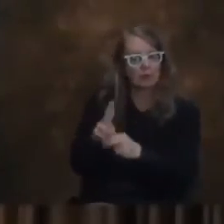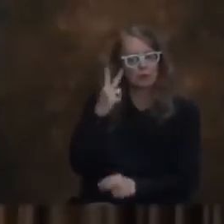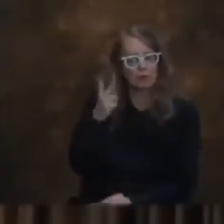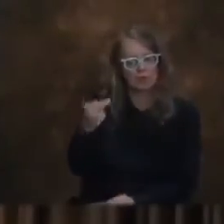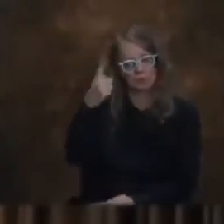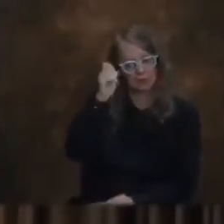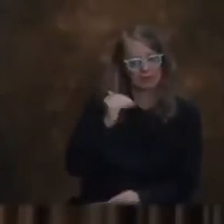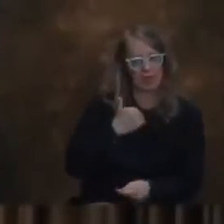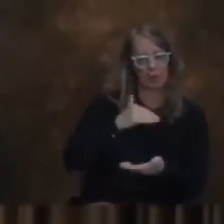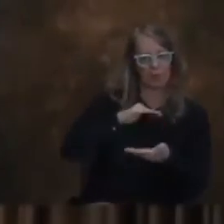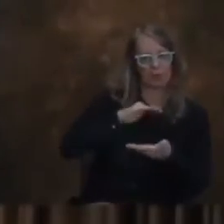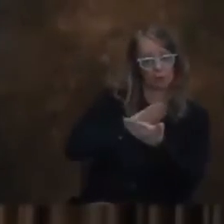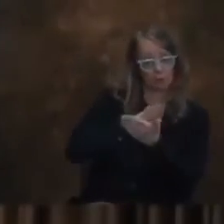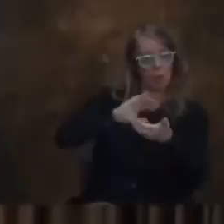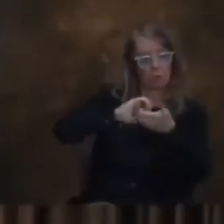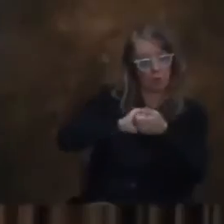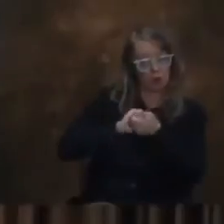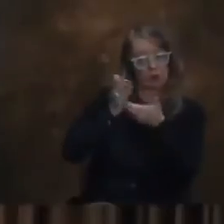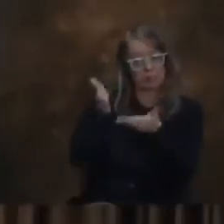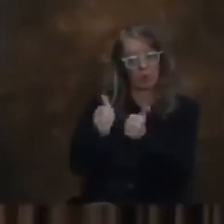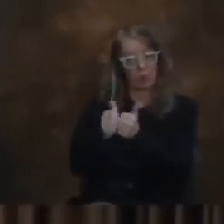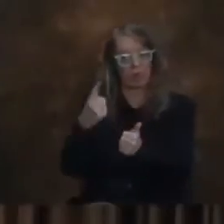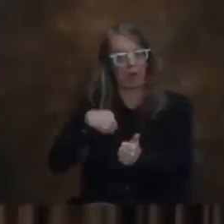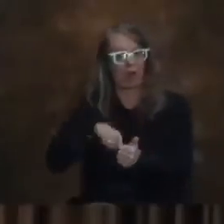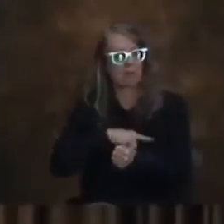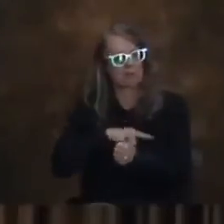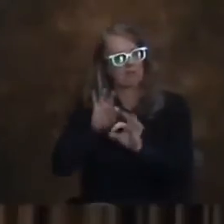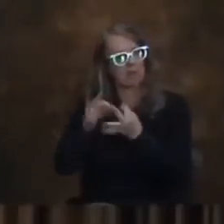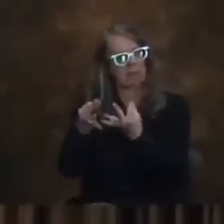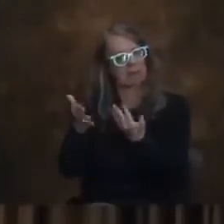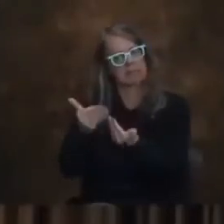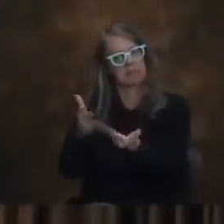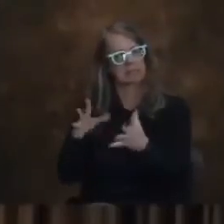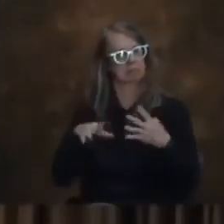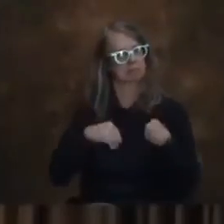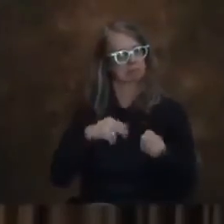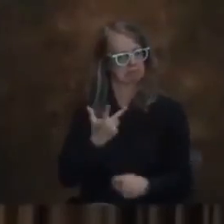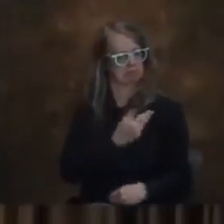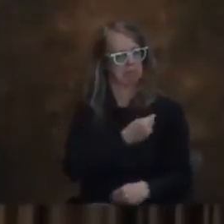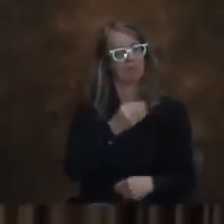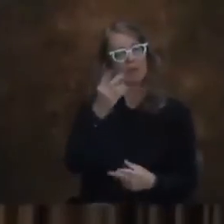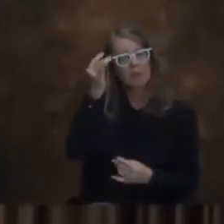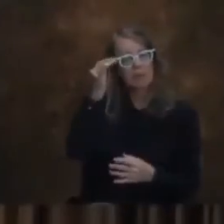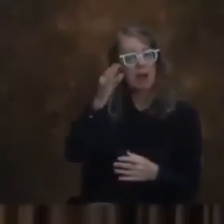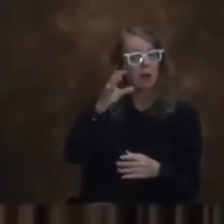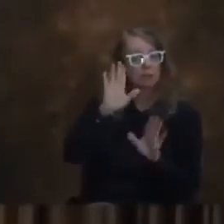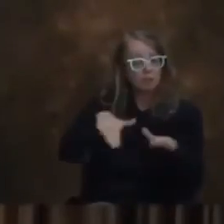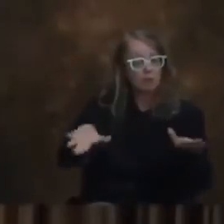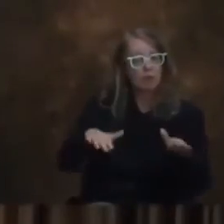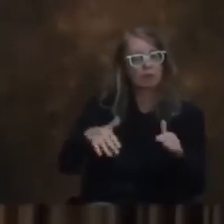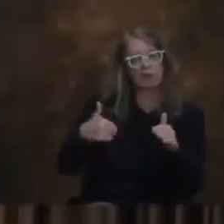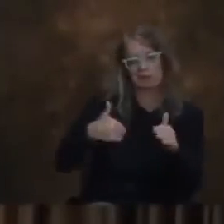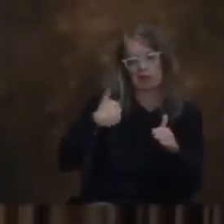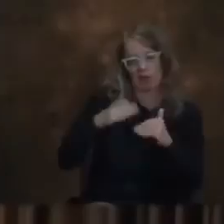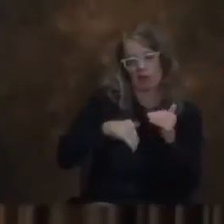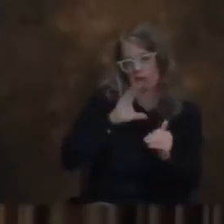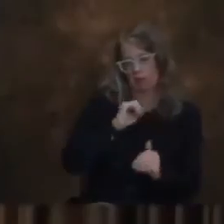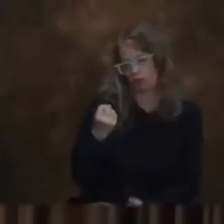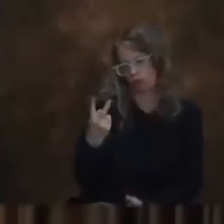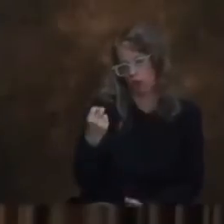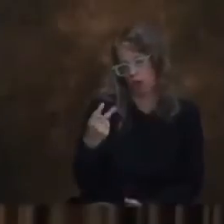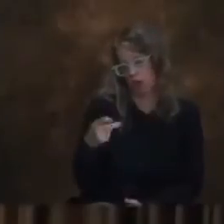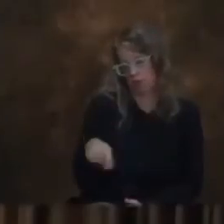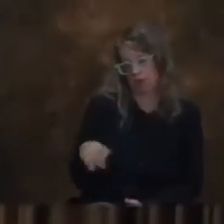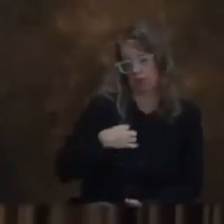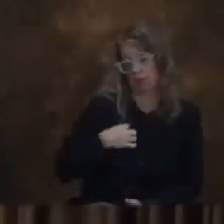allí con nosotros y al pensar de las personas menores de 12 años tener elegibilidad en